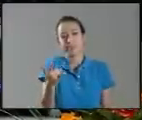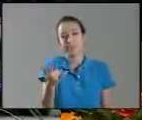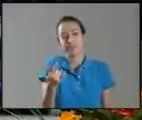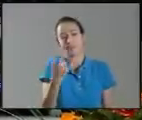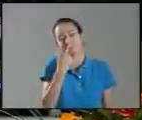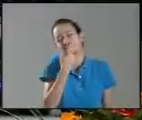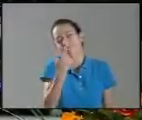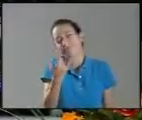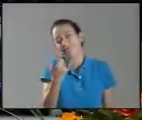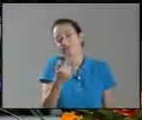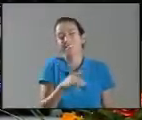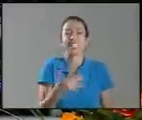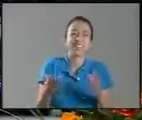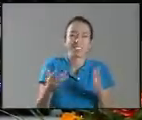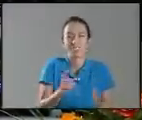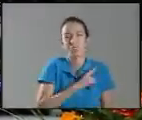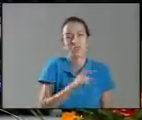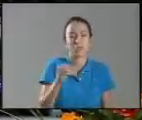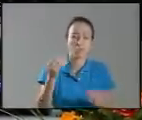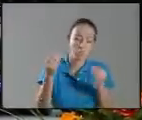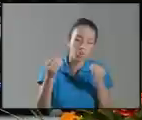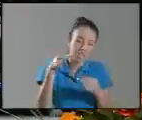¿No es el mismo chance, pues?